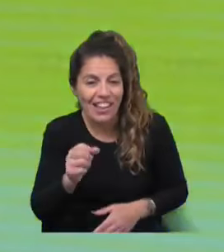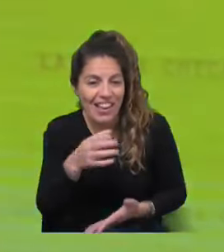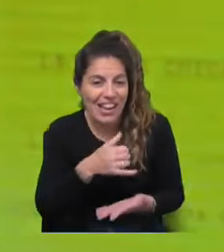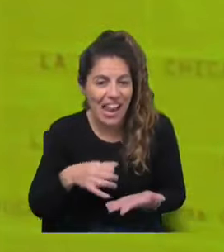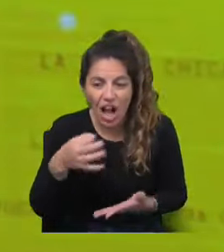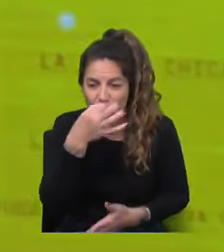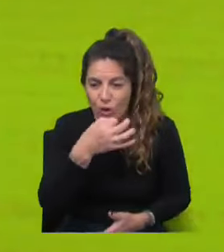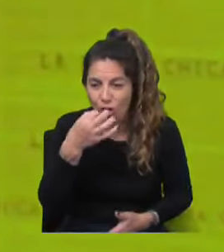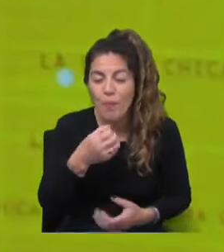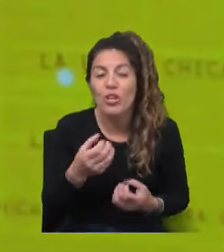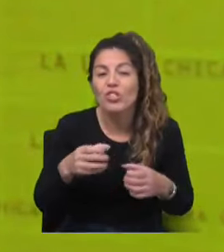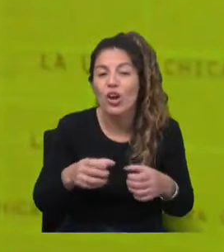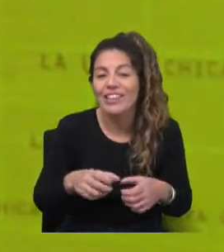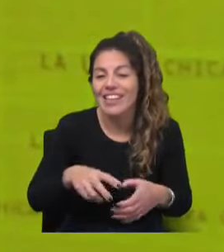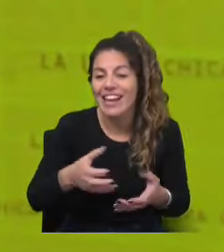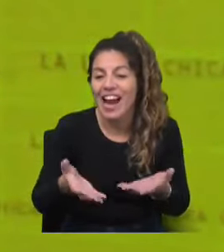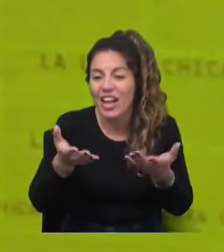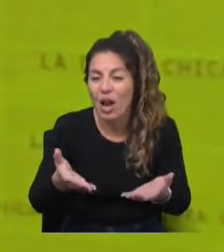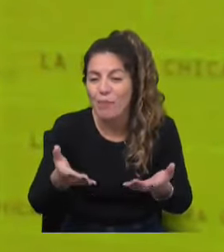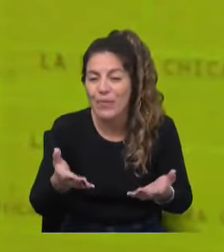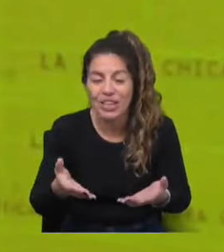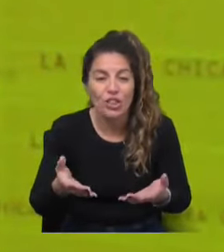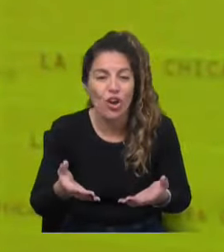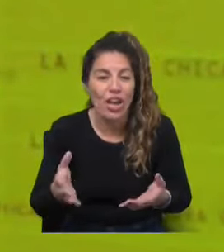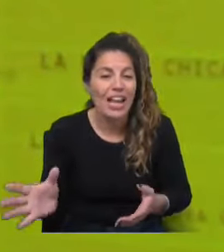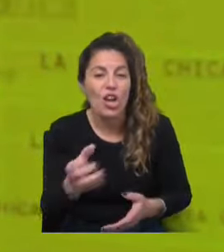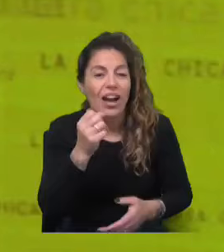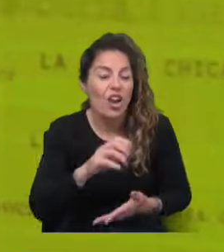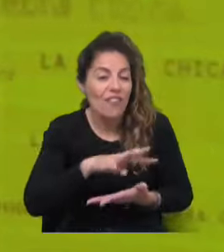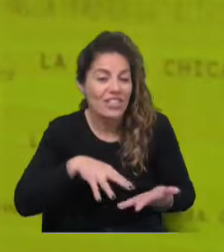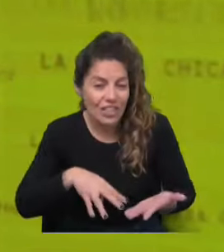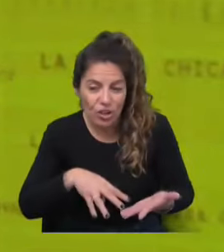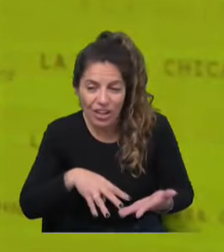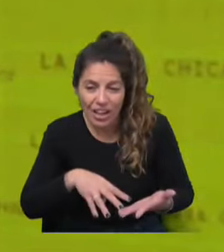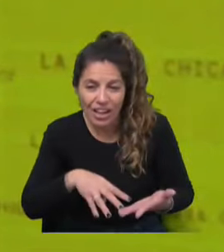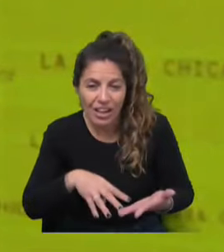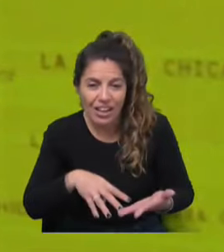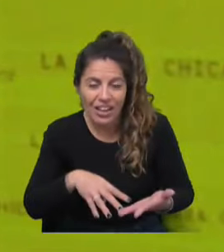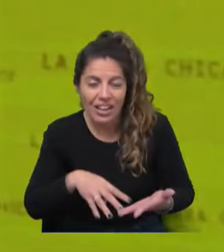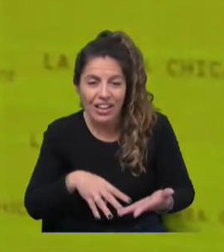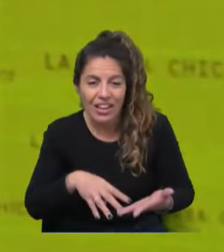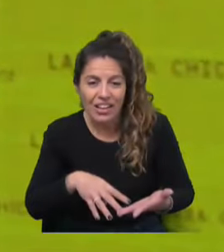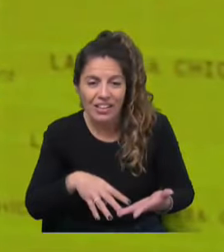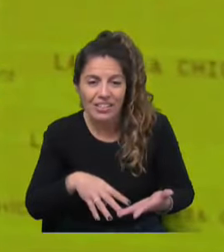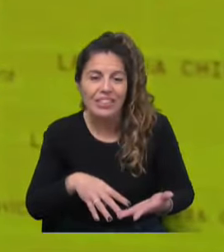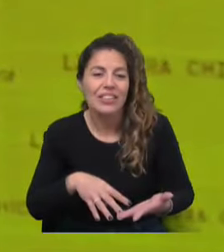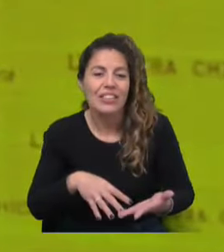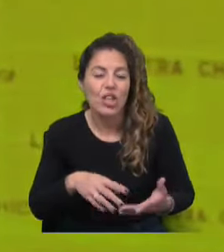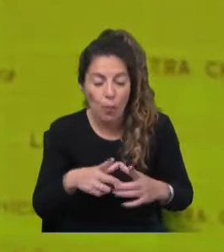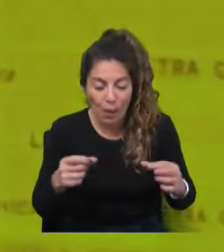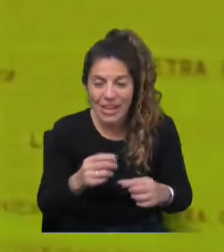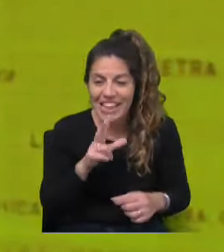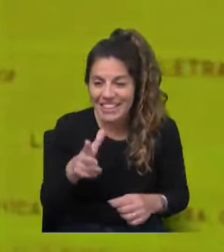ejemplo, el cargamento este que lo agarraron en Barcelona. Vos fijate que los papeles